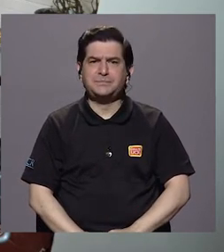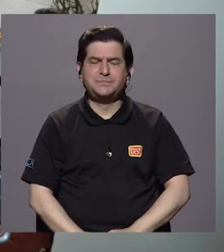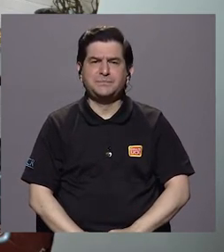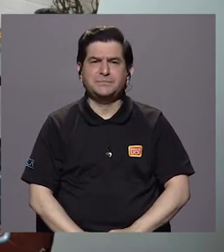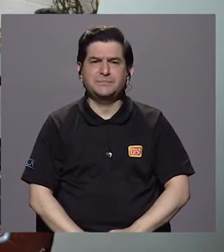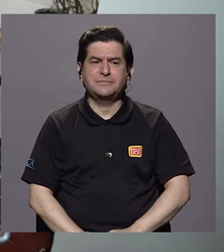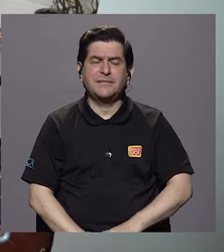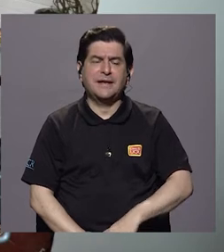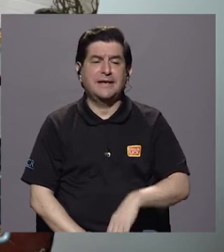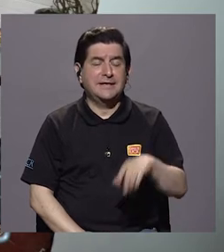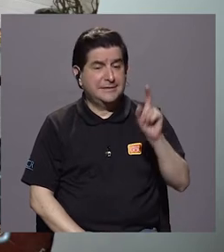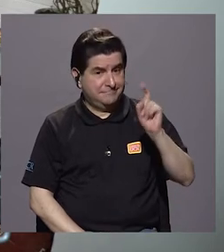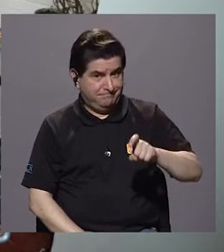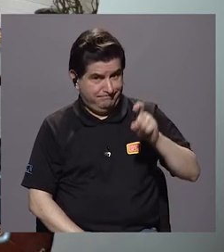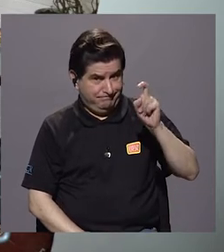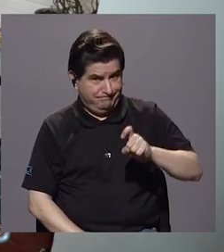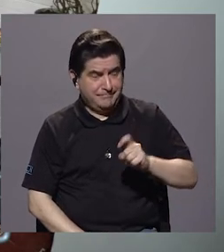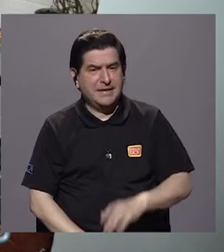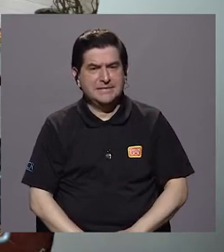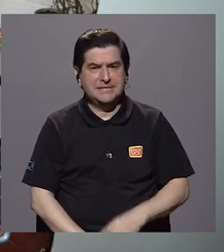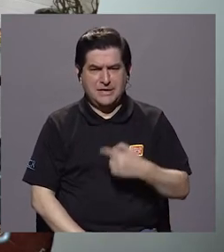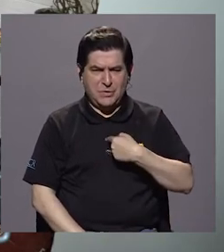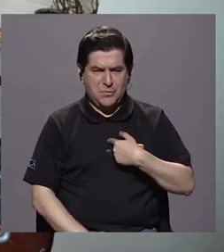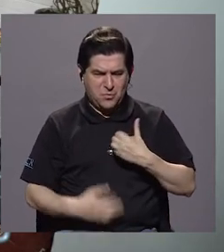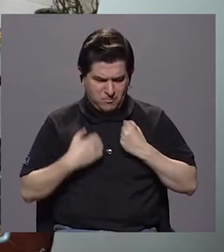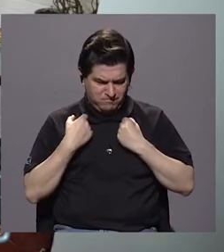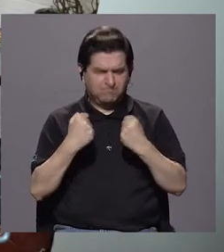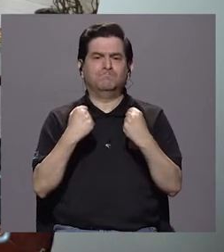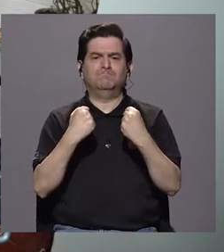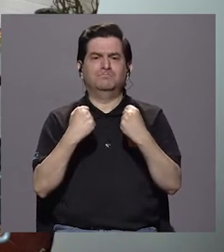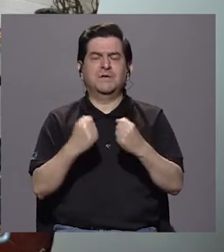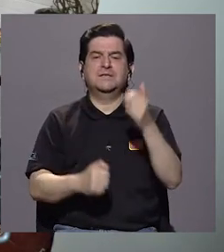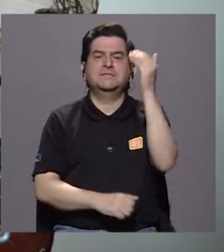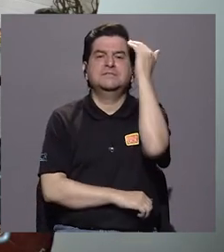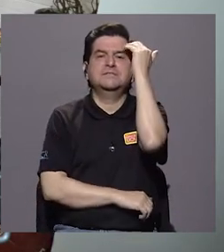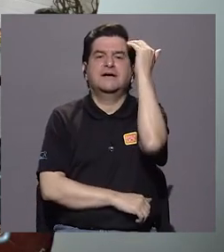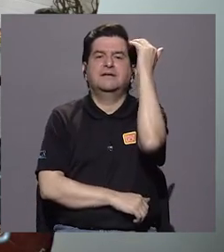Sí, hay que ser muy fuerte para saber